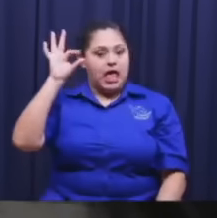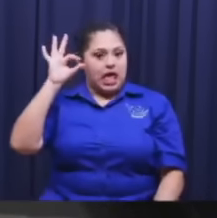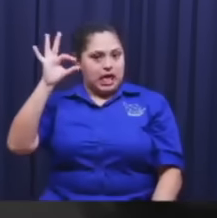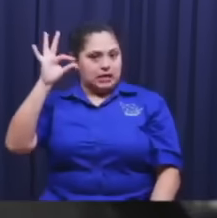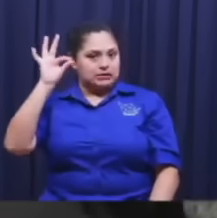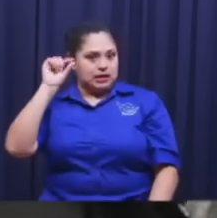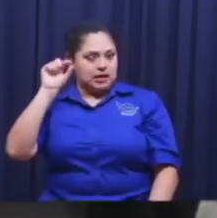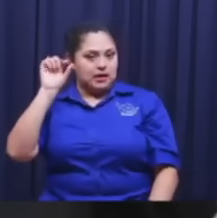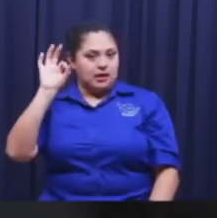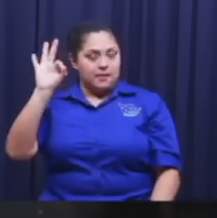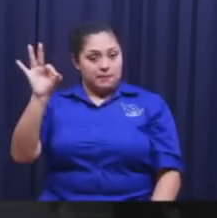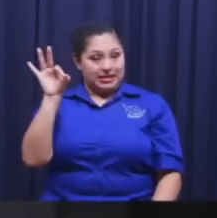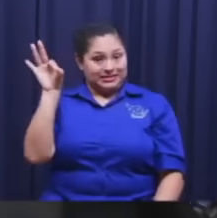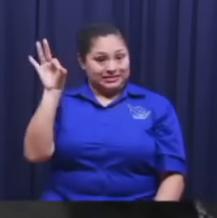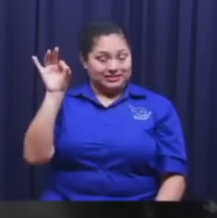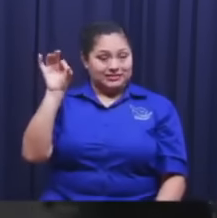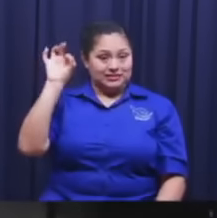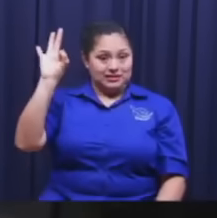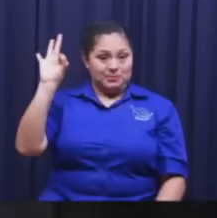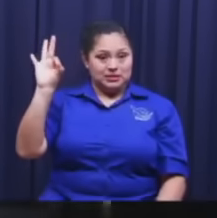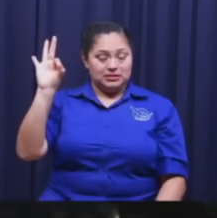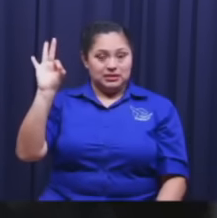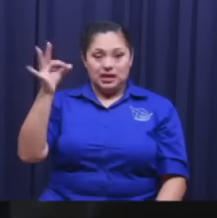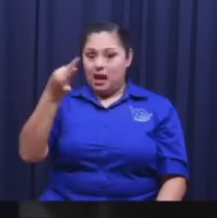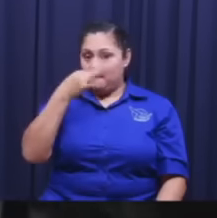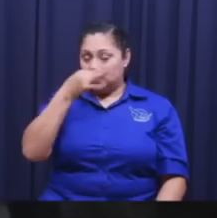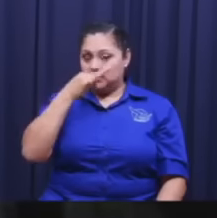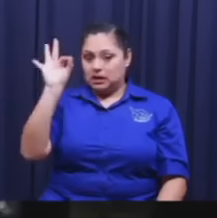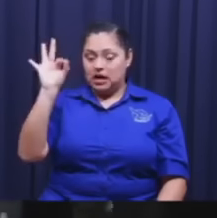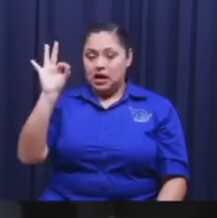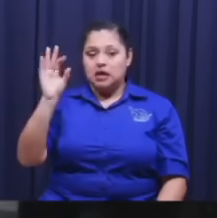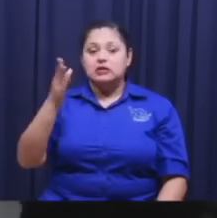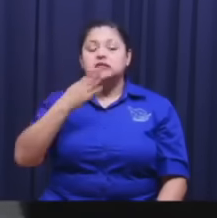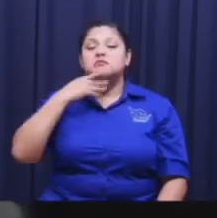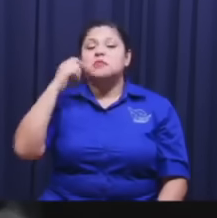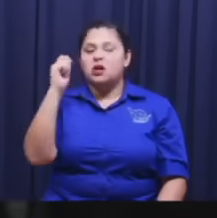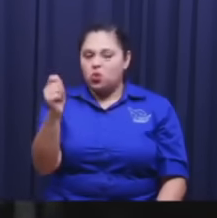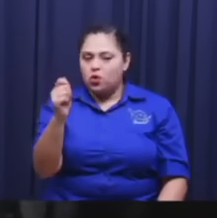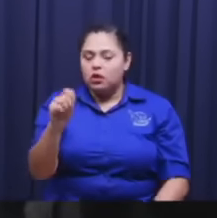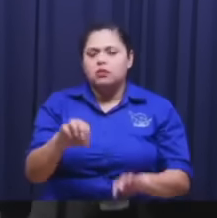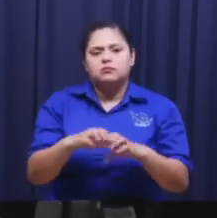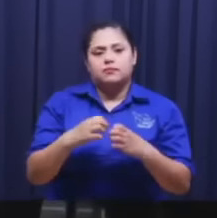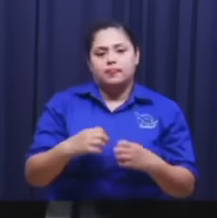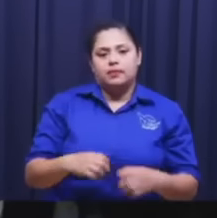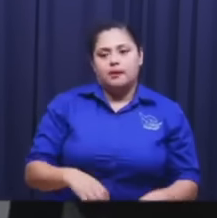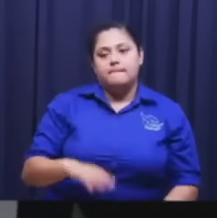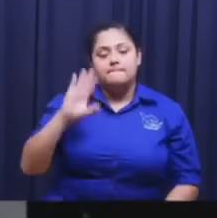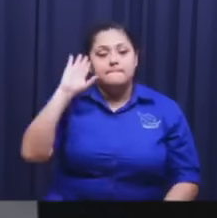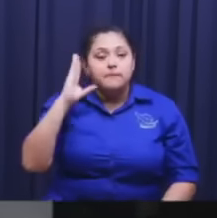ser 10% más eficaz que el placebo. Ah, no es mucho, decía el médico.